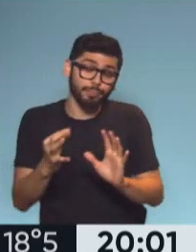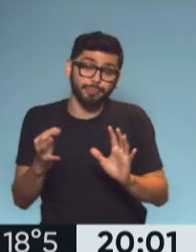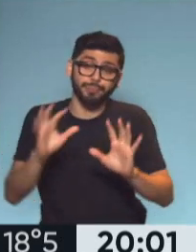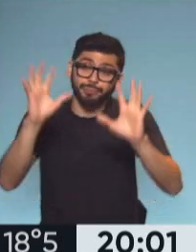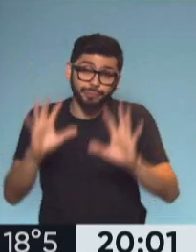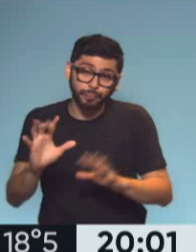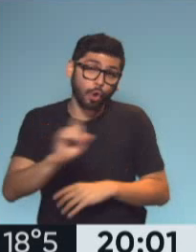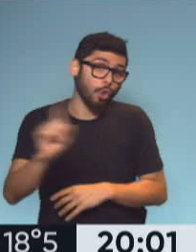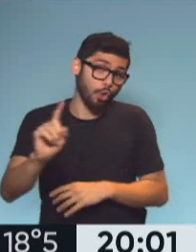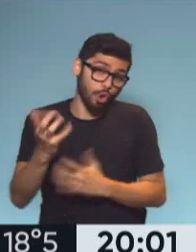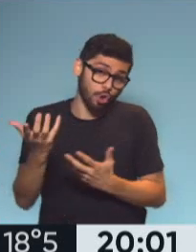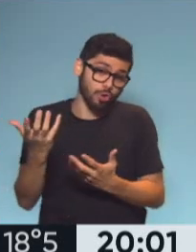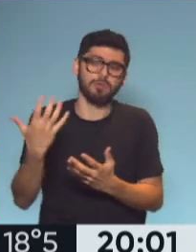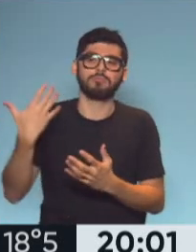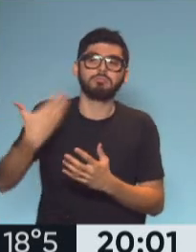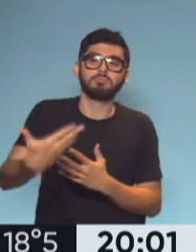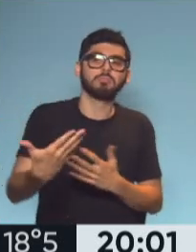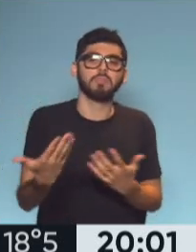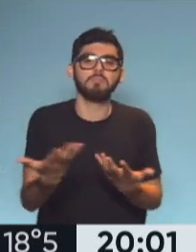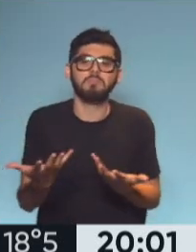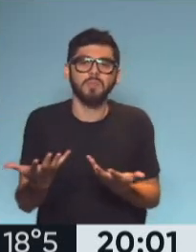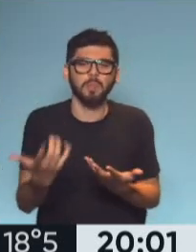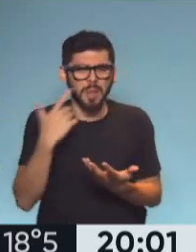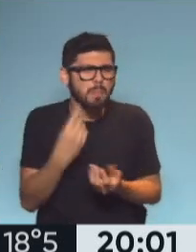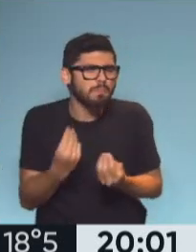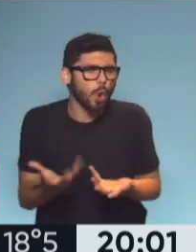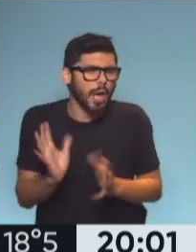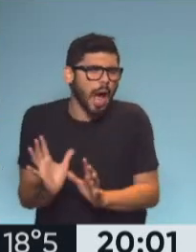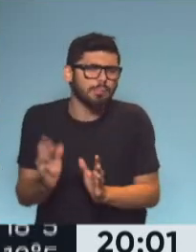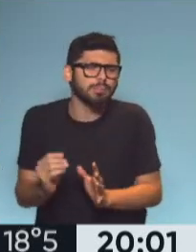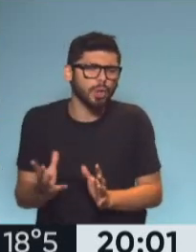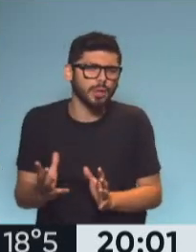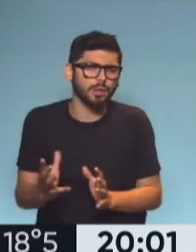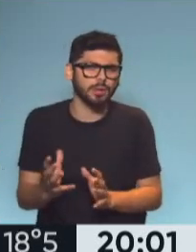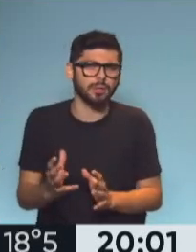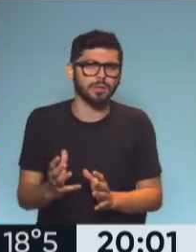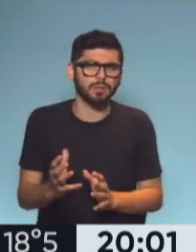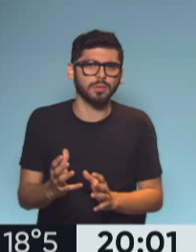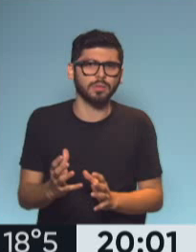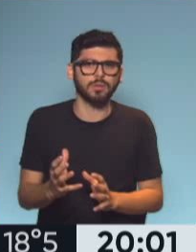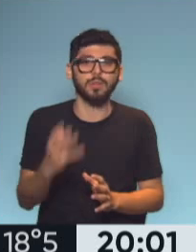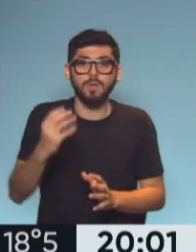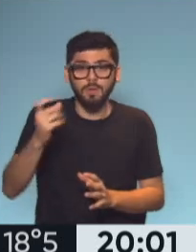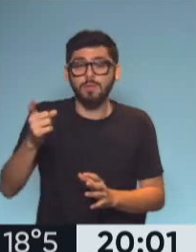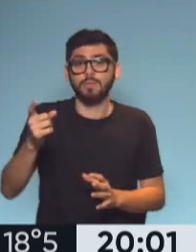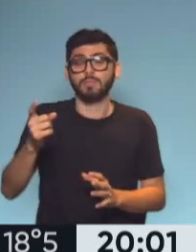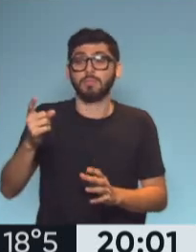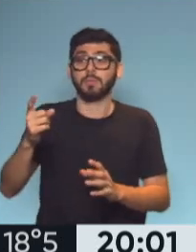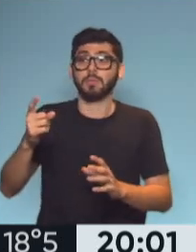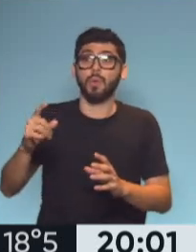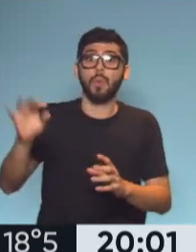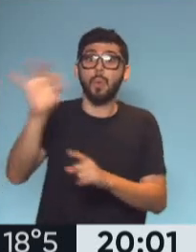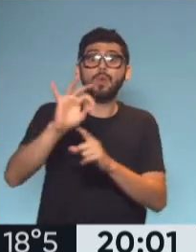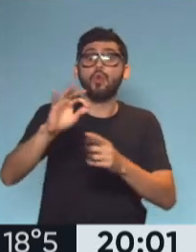desde un principio, ¿qué nos queda entonces? ¿Por qué lo hizo? Claro, o sea, eso es porque justamente se ignoraba la potencialidad de un